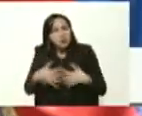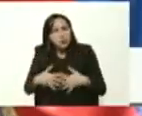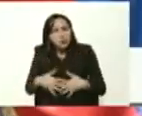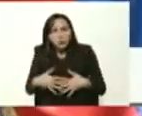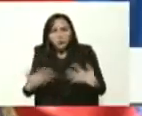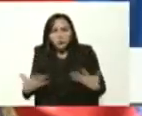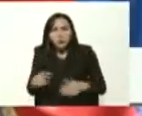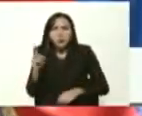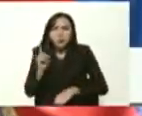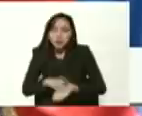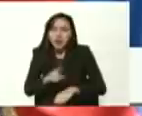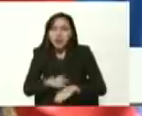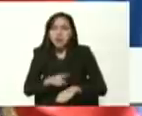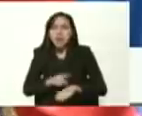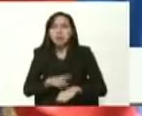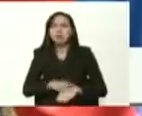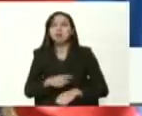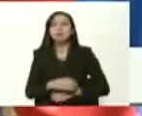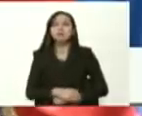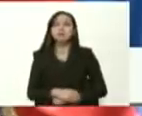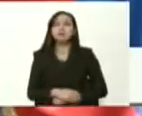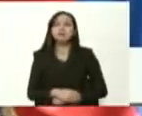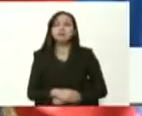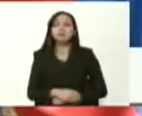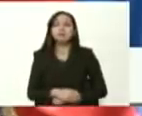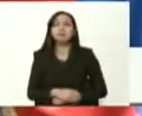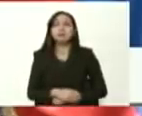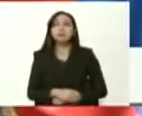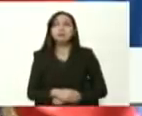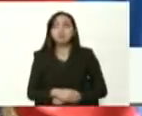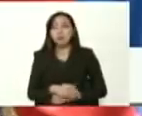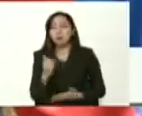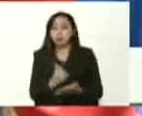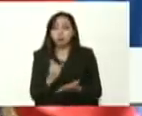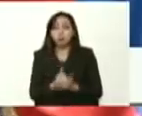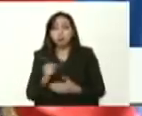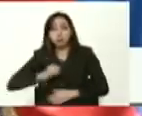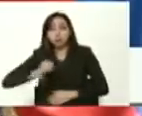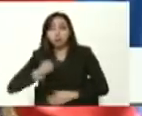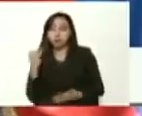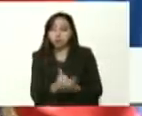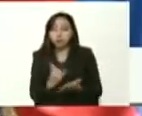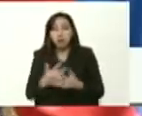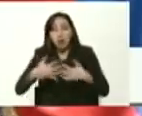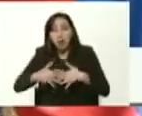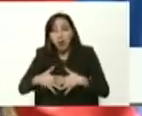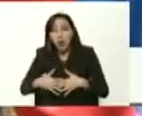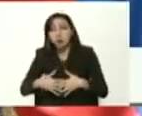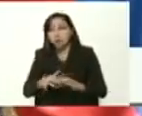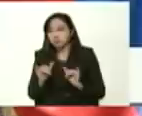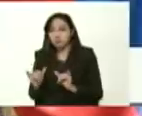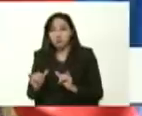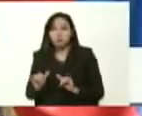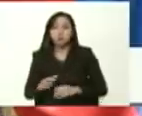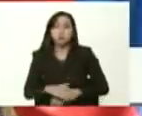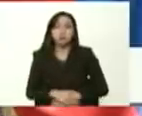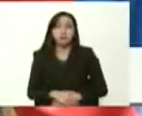en tiempo récord la registraban, empresas obviamente de maletín.